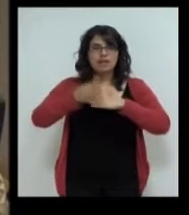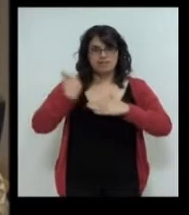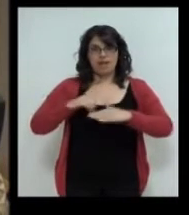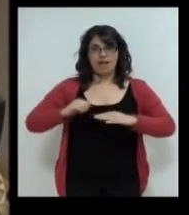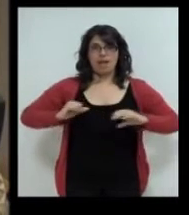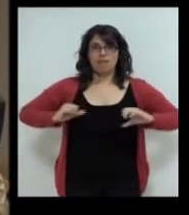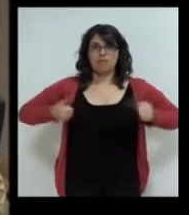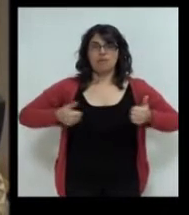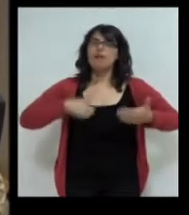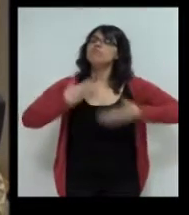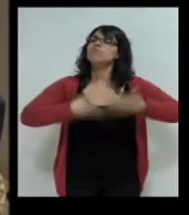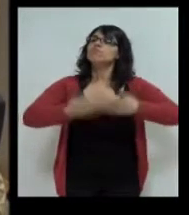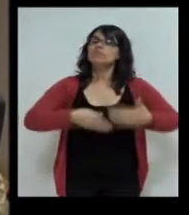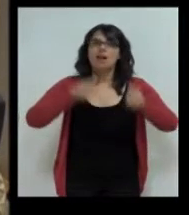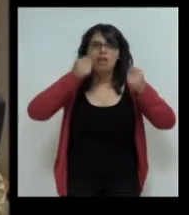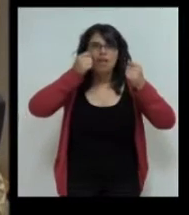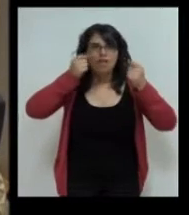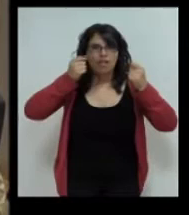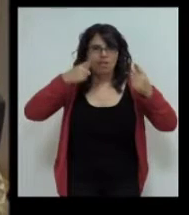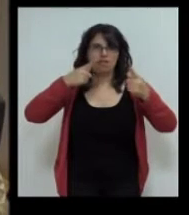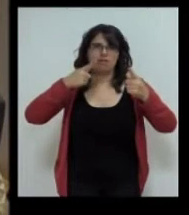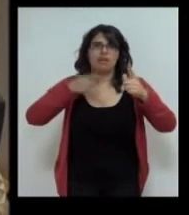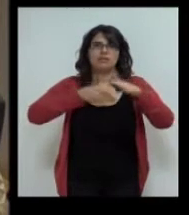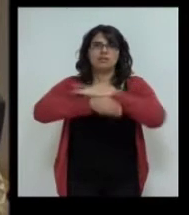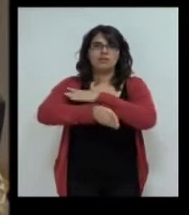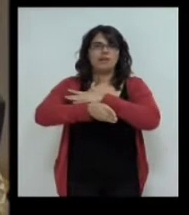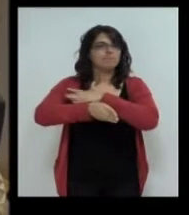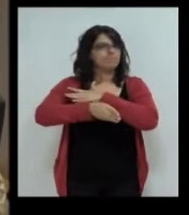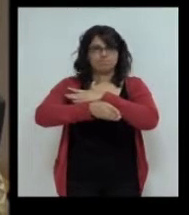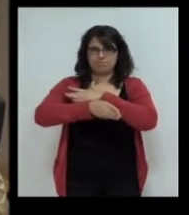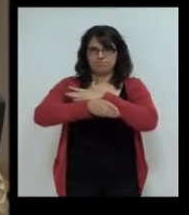esto ya está caminando, no de una manera previa, ¿no? Esto,